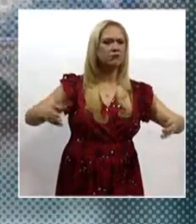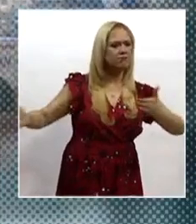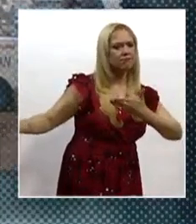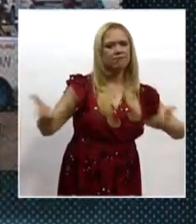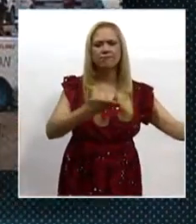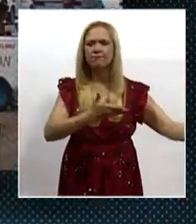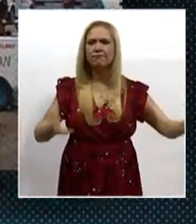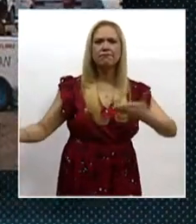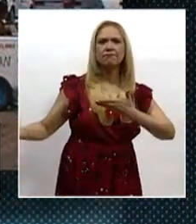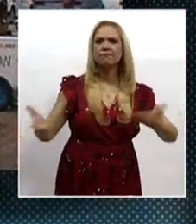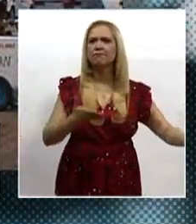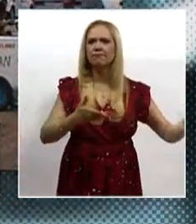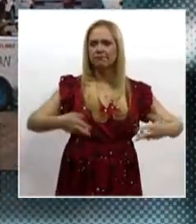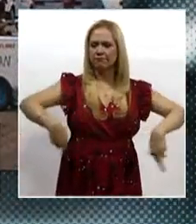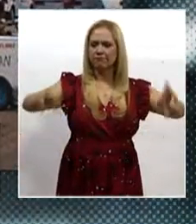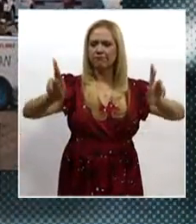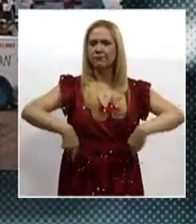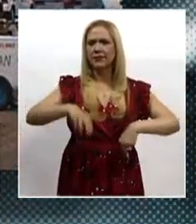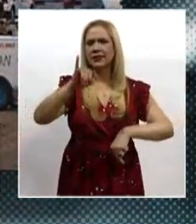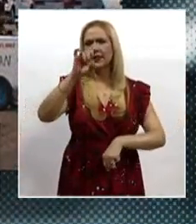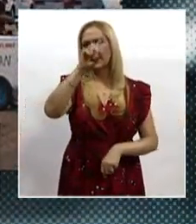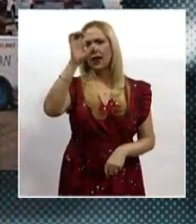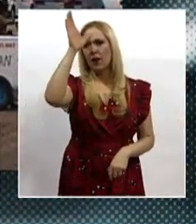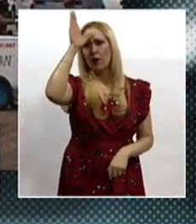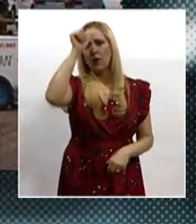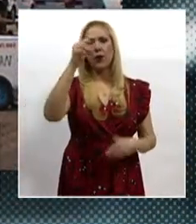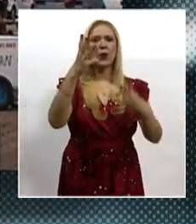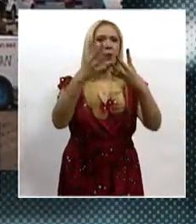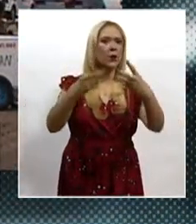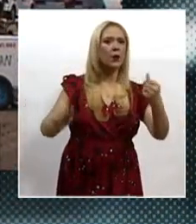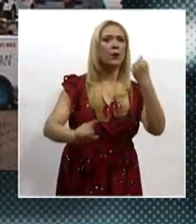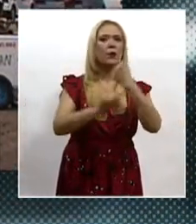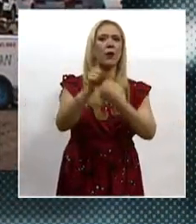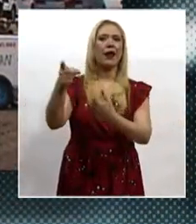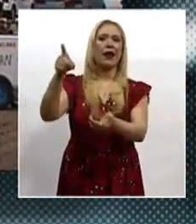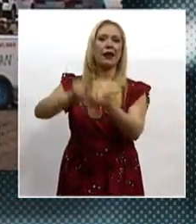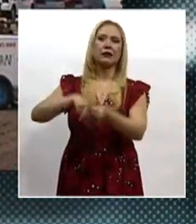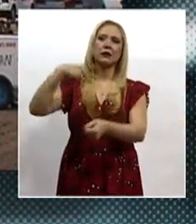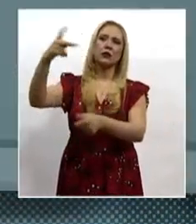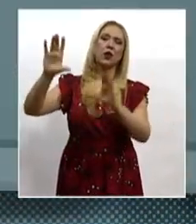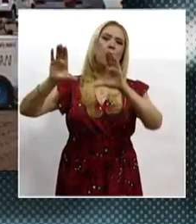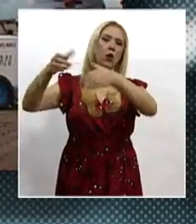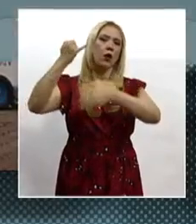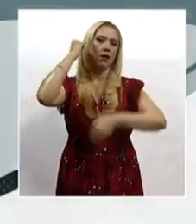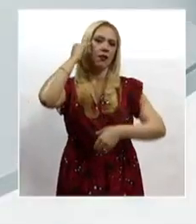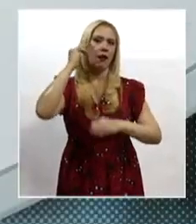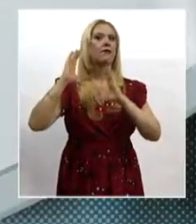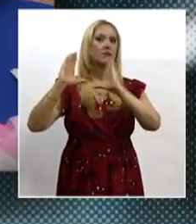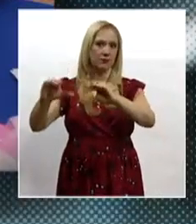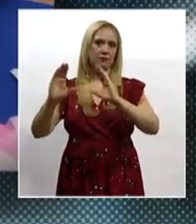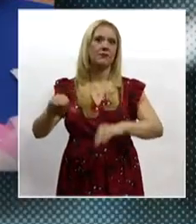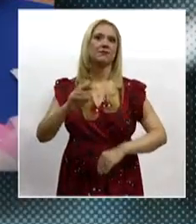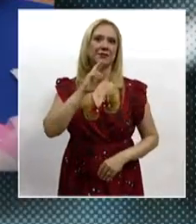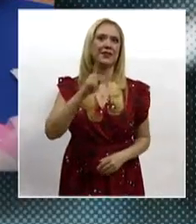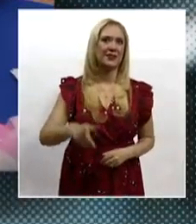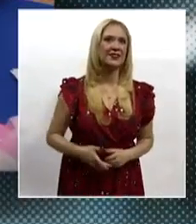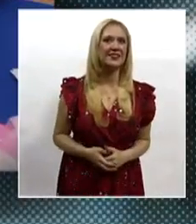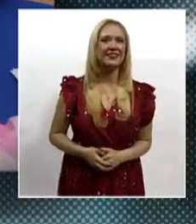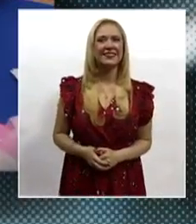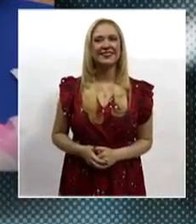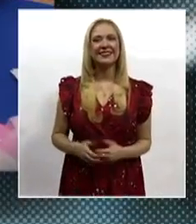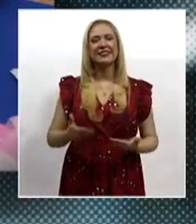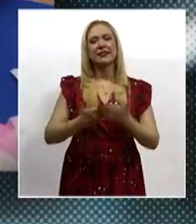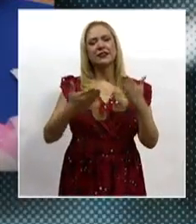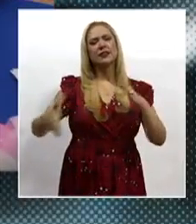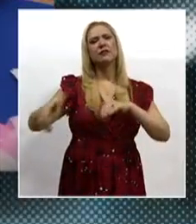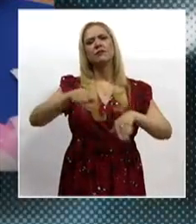conciliación para ayudar a dirimir las controversias presentadas al interior de las comunidades. Como parte de su